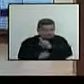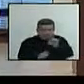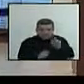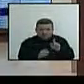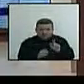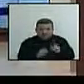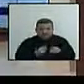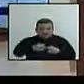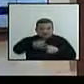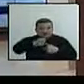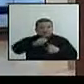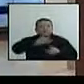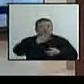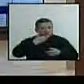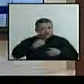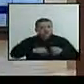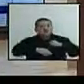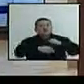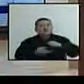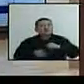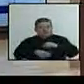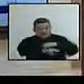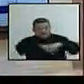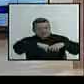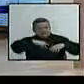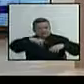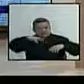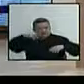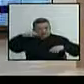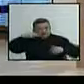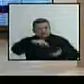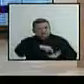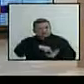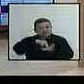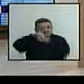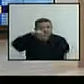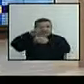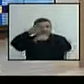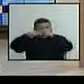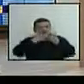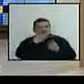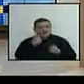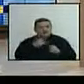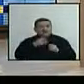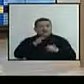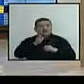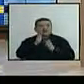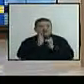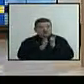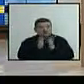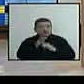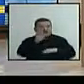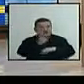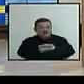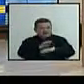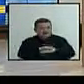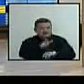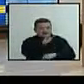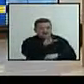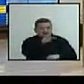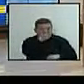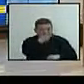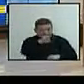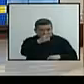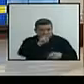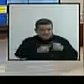eterna. Jesús está como diciéndole a estos griegos y a sus apóstoles: no me vean todavía,